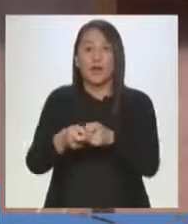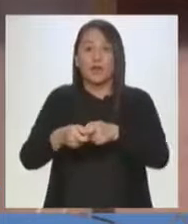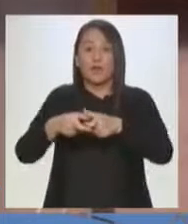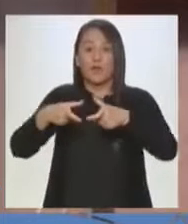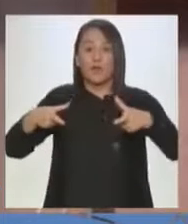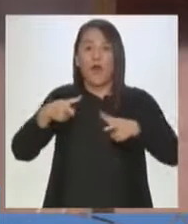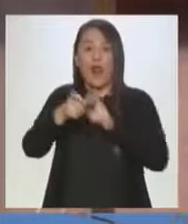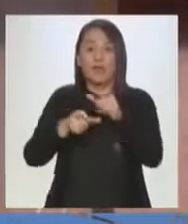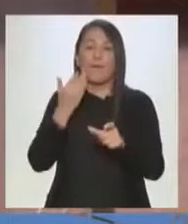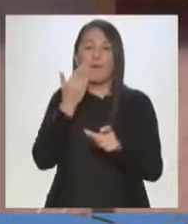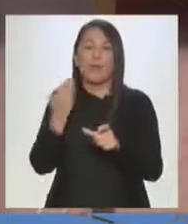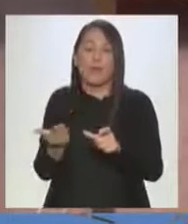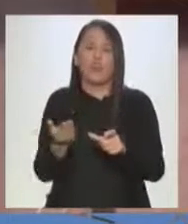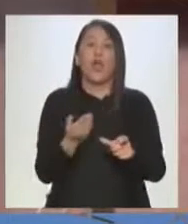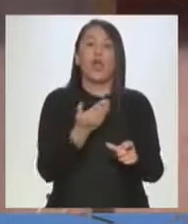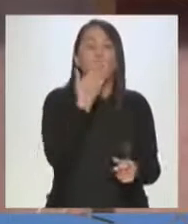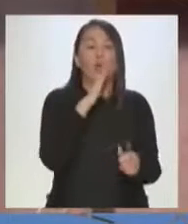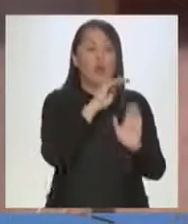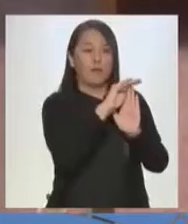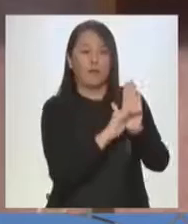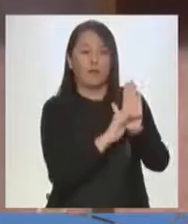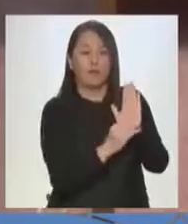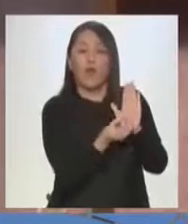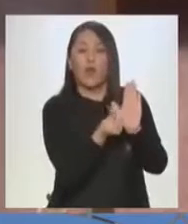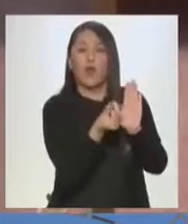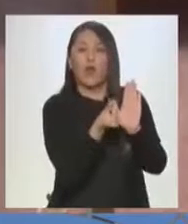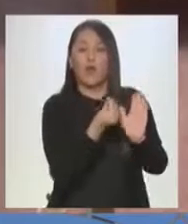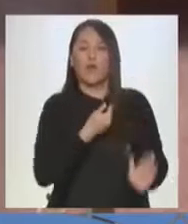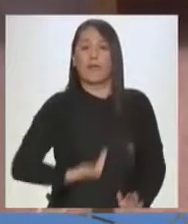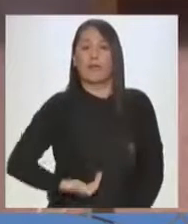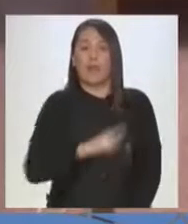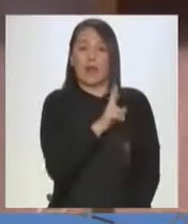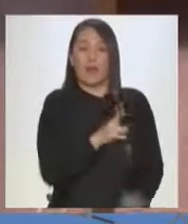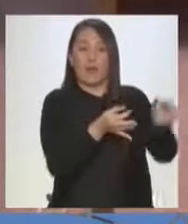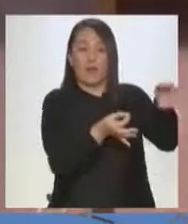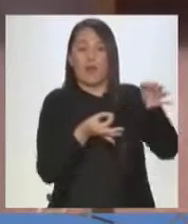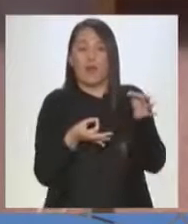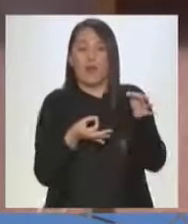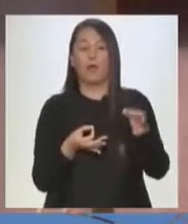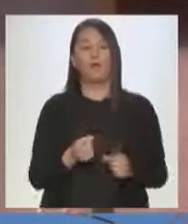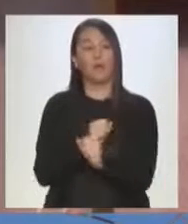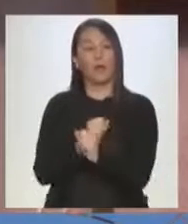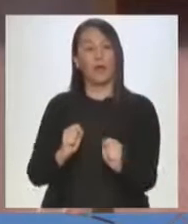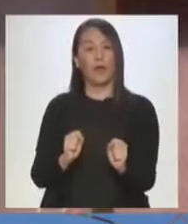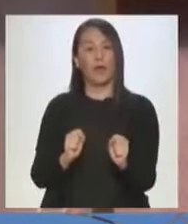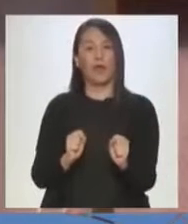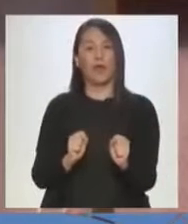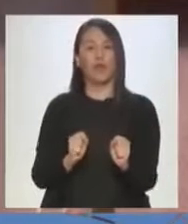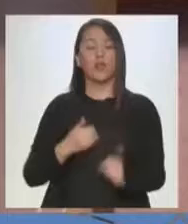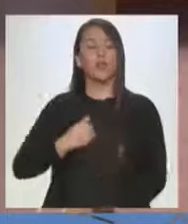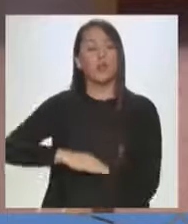la cobertura y mejoramos algunos de los montos que el Ejecutivo propuso a la discusión. No puedo, señora Presidenta,